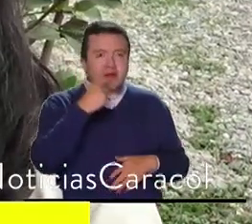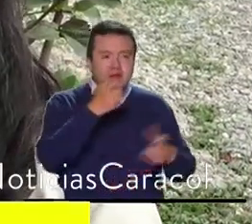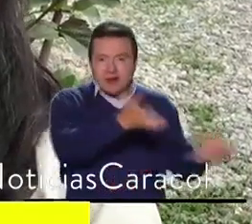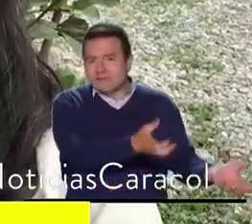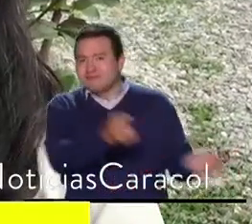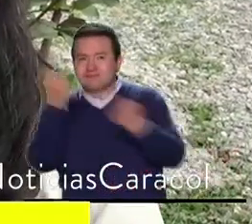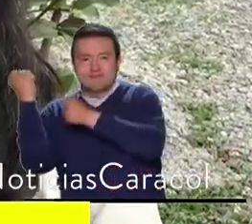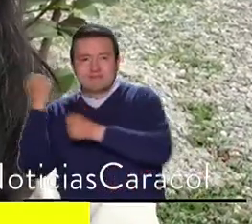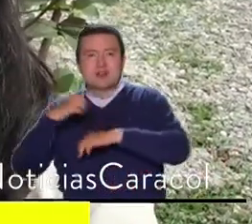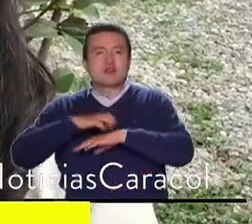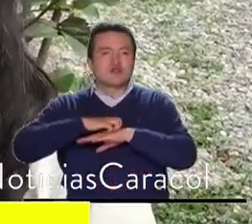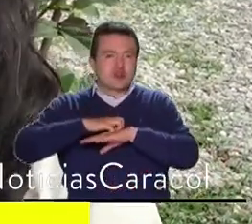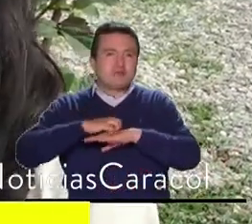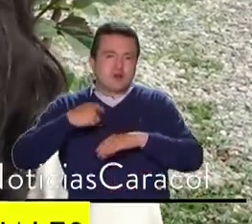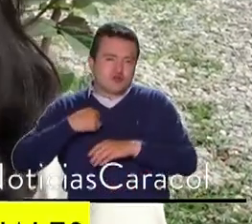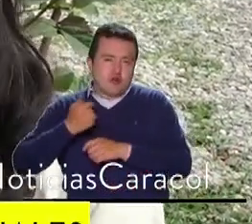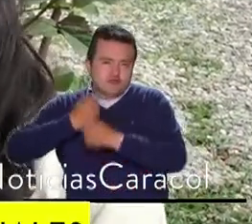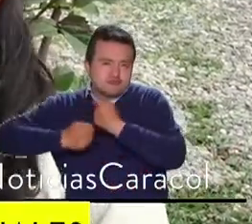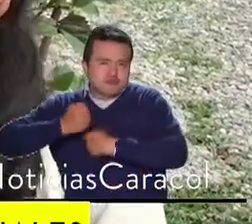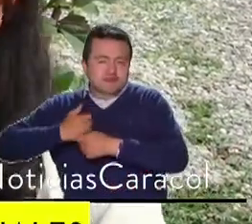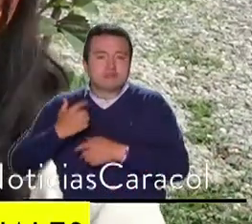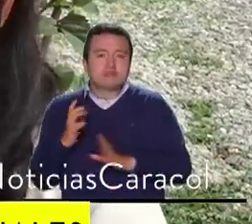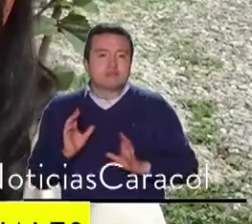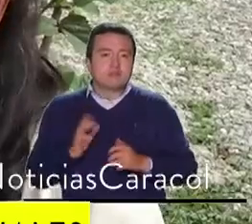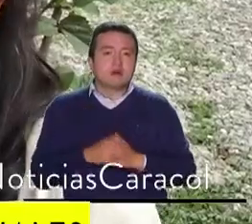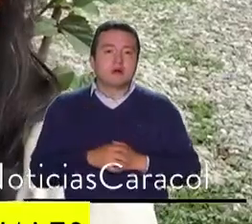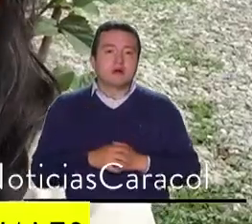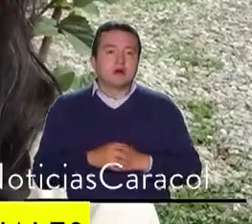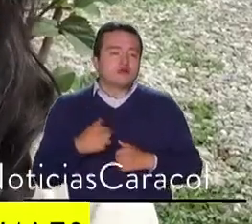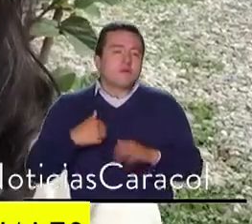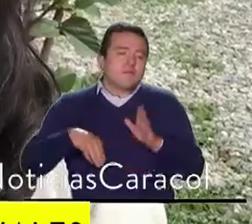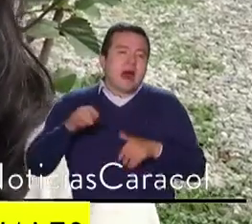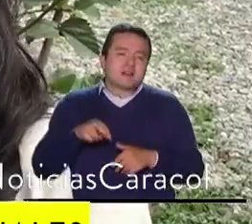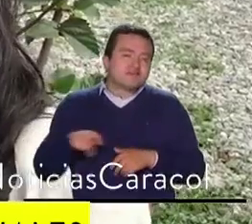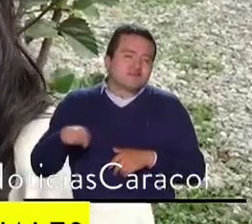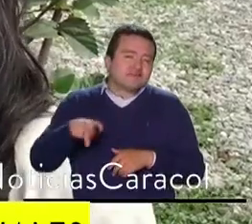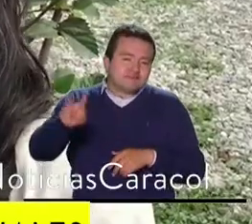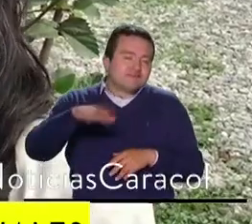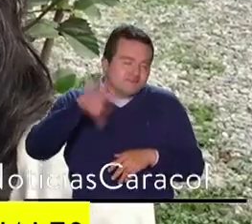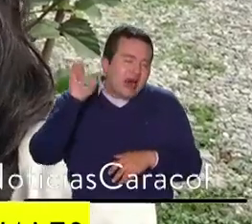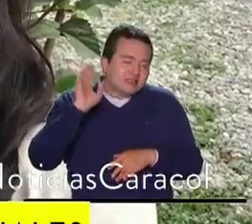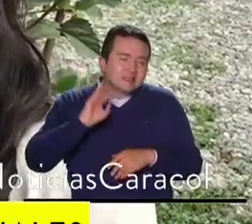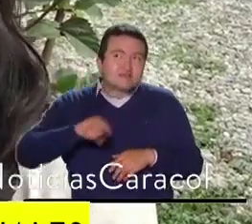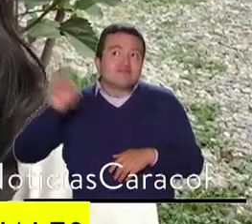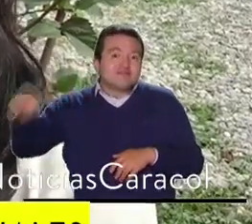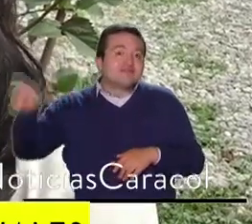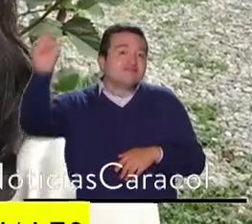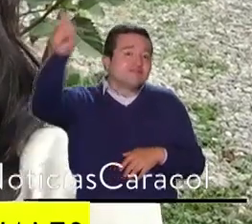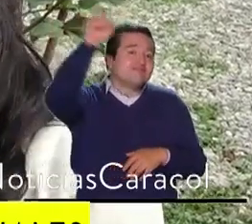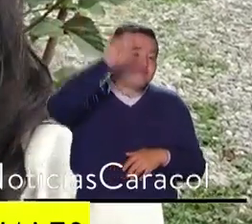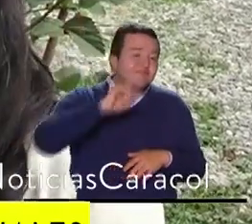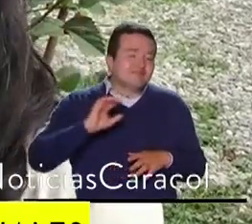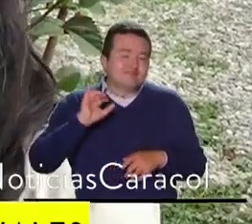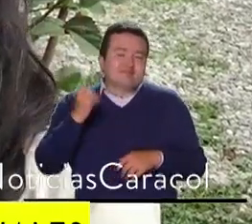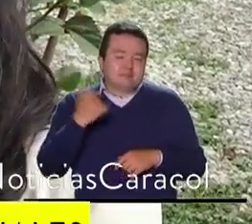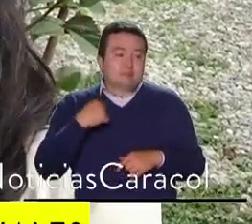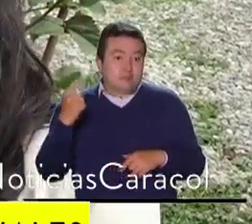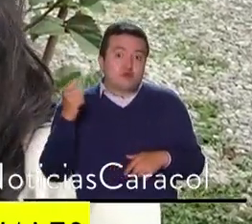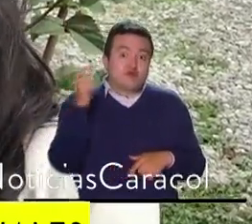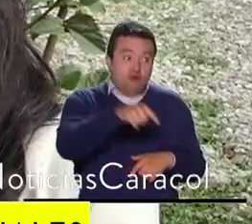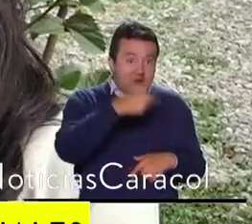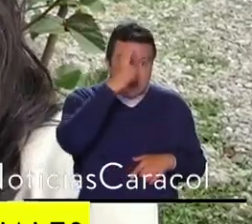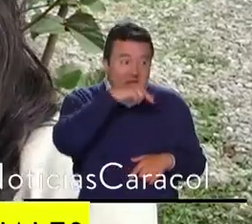porque yo soy agricultora, pues yo soy andariega, ¿para qué voy a negar? Entonces, yo fui a buscarla, ya no